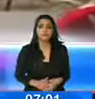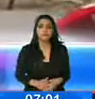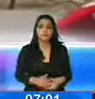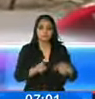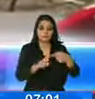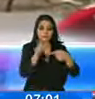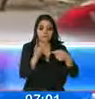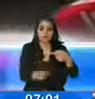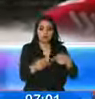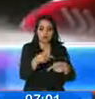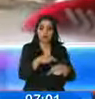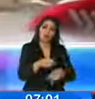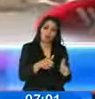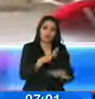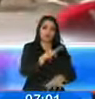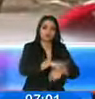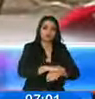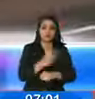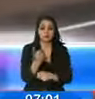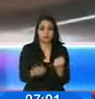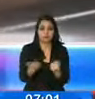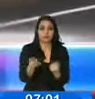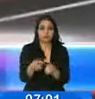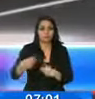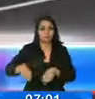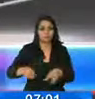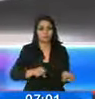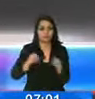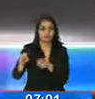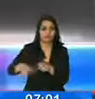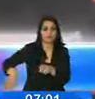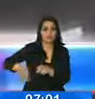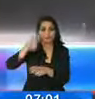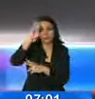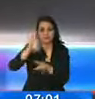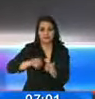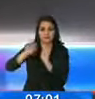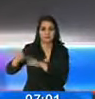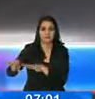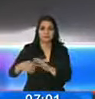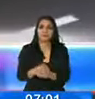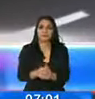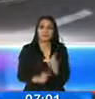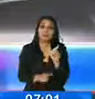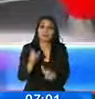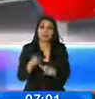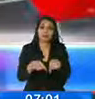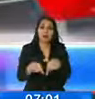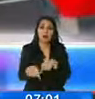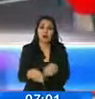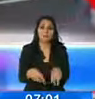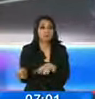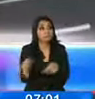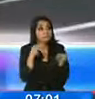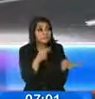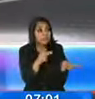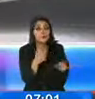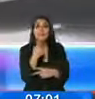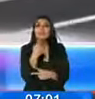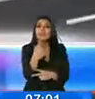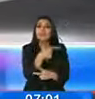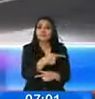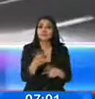persona detenida y los dos vehículos retenidos. Según versiones de personas que circulaban por aquel tramo de la vía Guayaquil-Salitre, el conductor